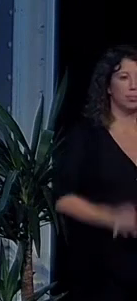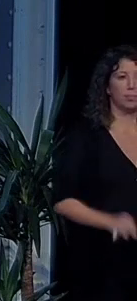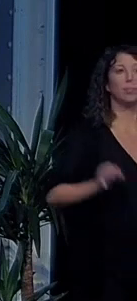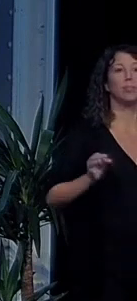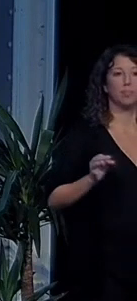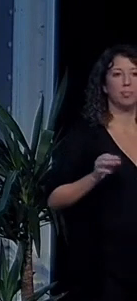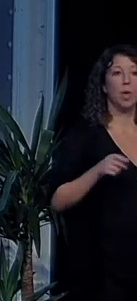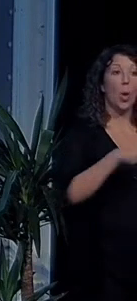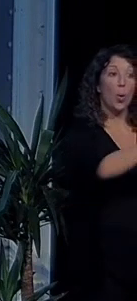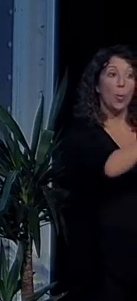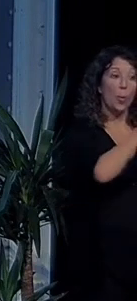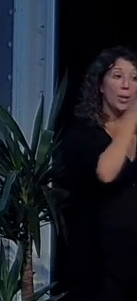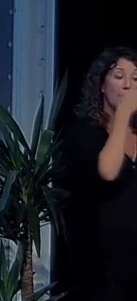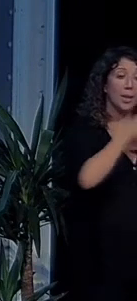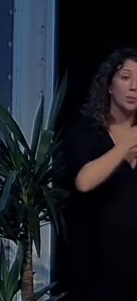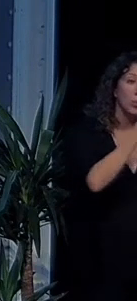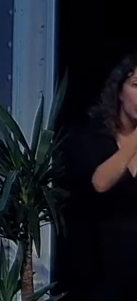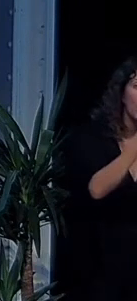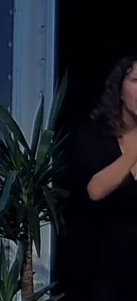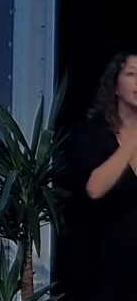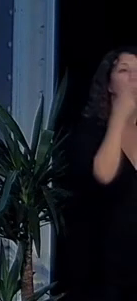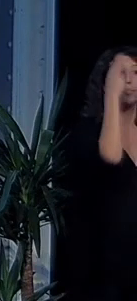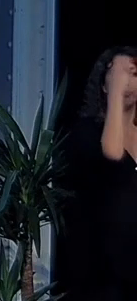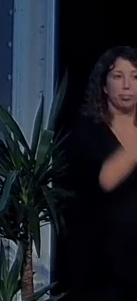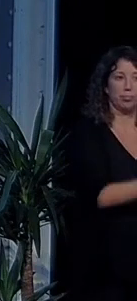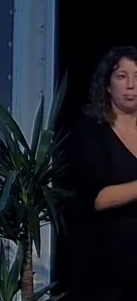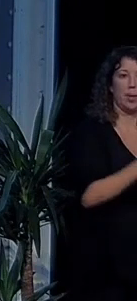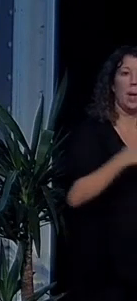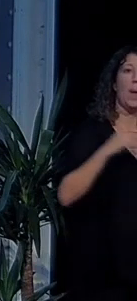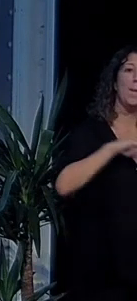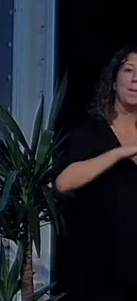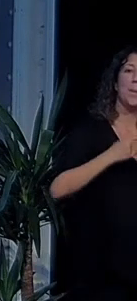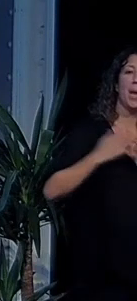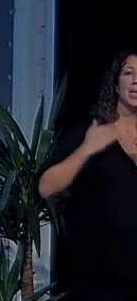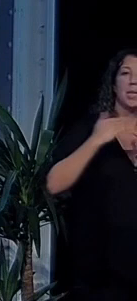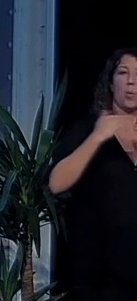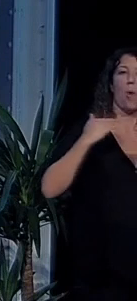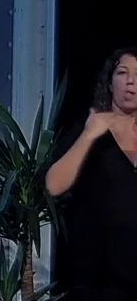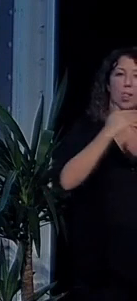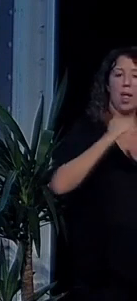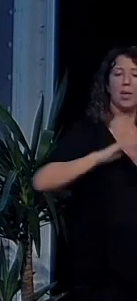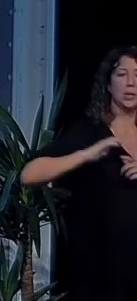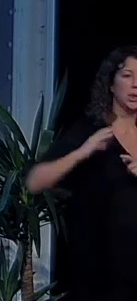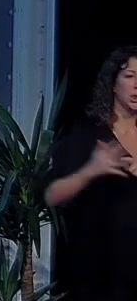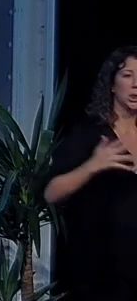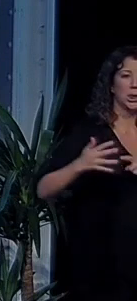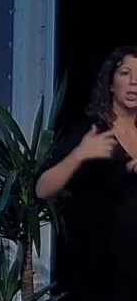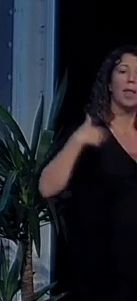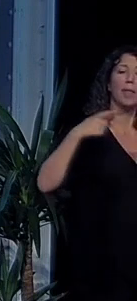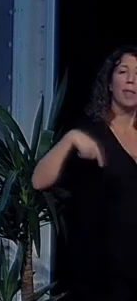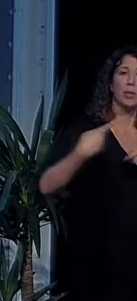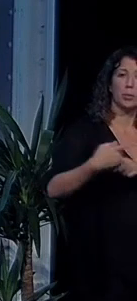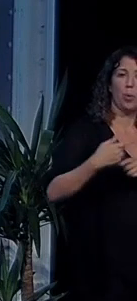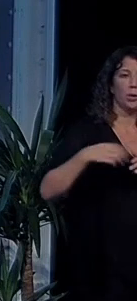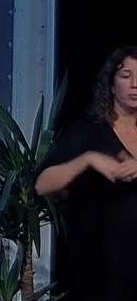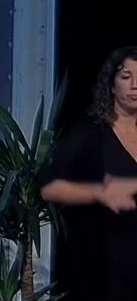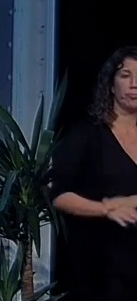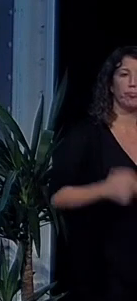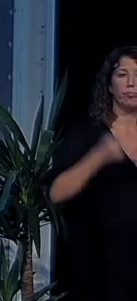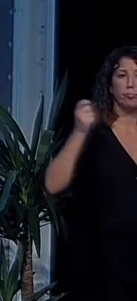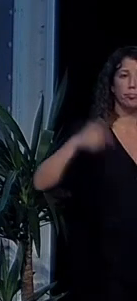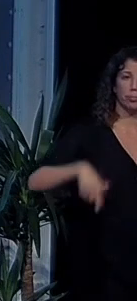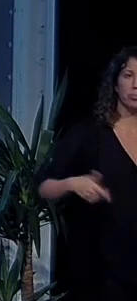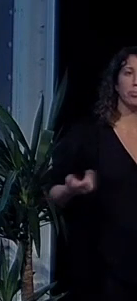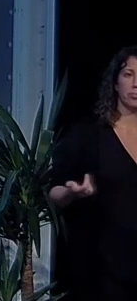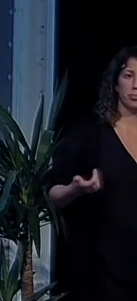cumplan las políticas públicas, que se cumplan los planes de igualdad. Tenemos muchísimos planes de igualdad redactados y muchos están en un cajón y están